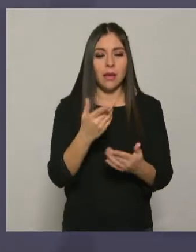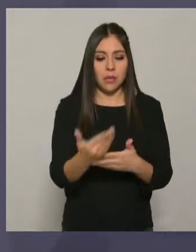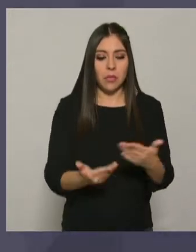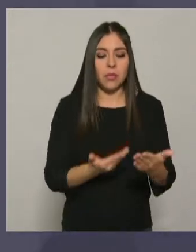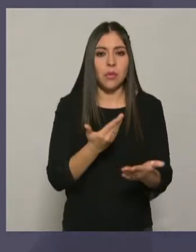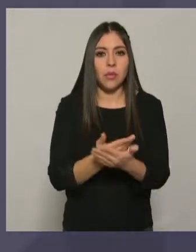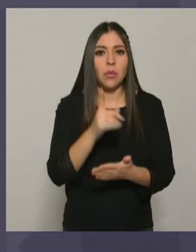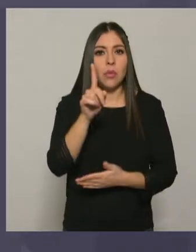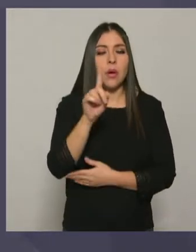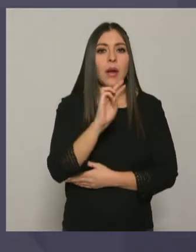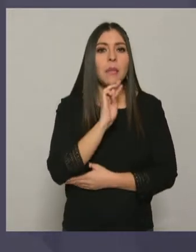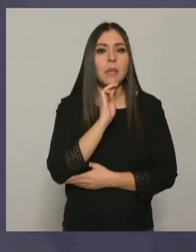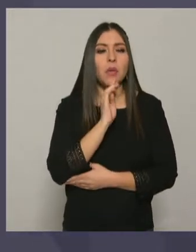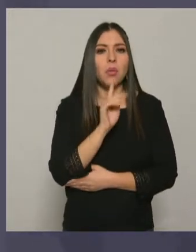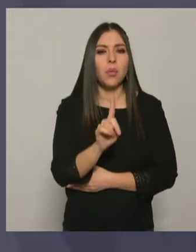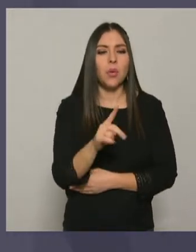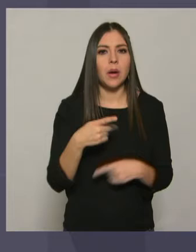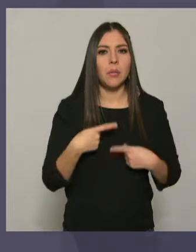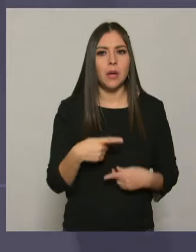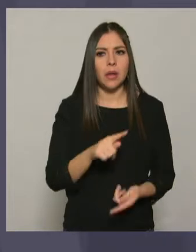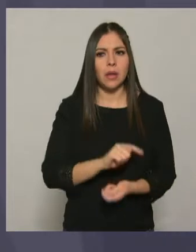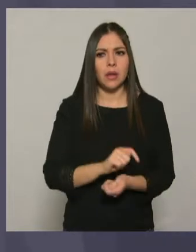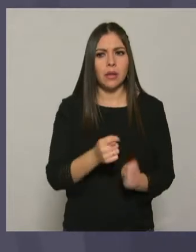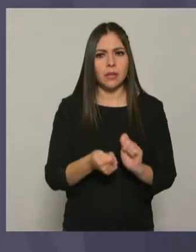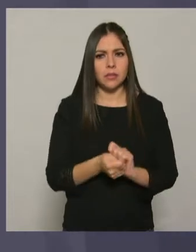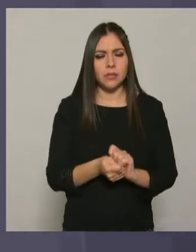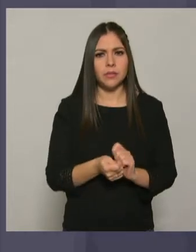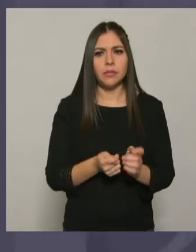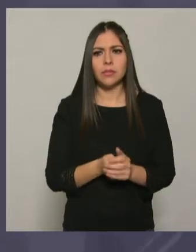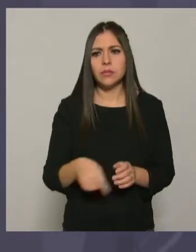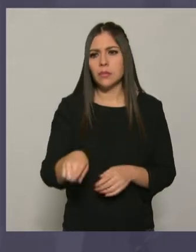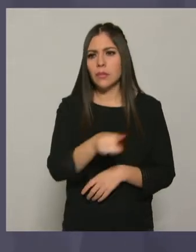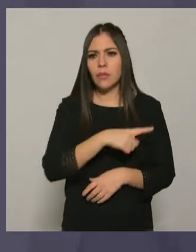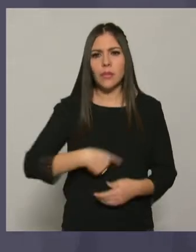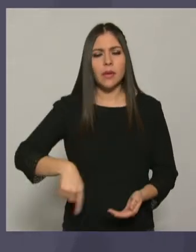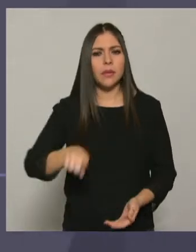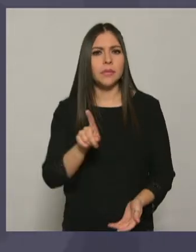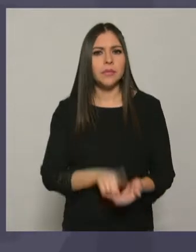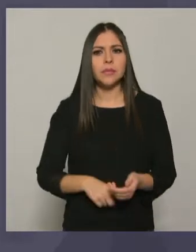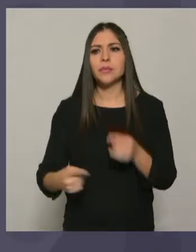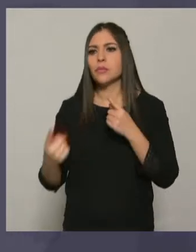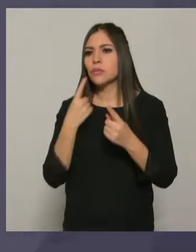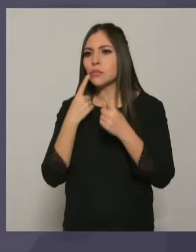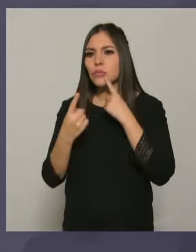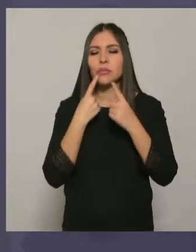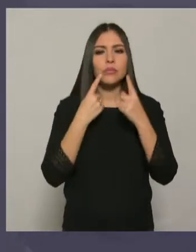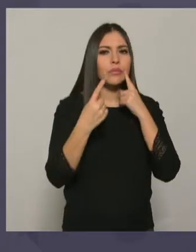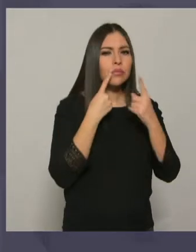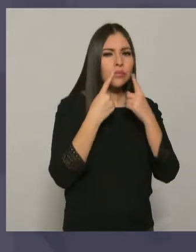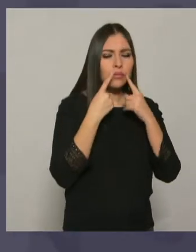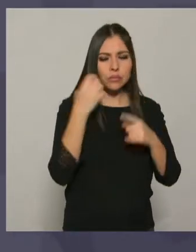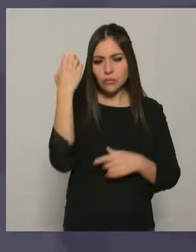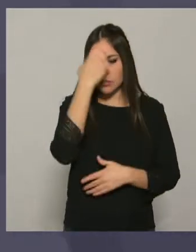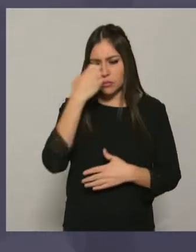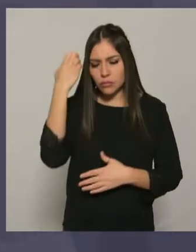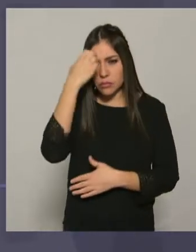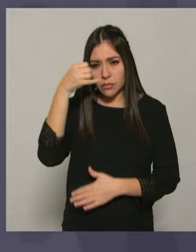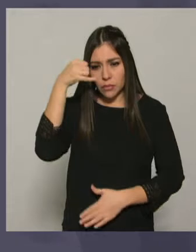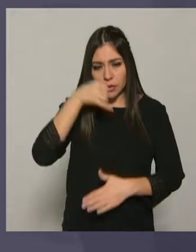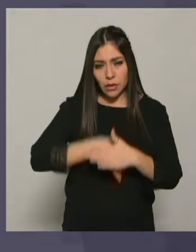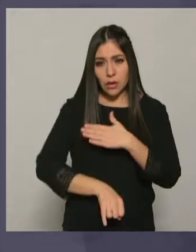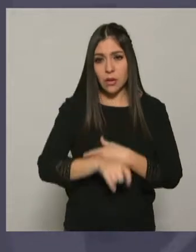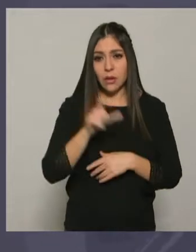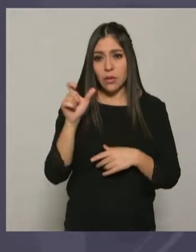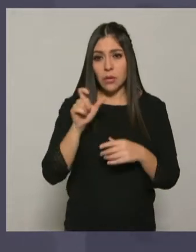persona trans, nosotras tuvimos incluso debates internos, tuvimos análisis de esto y curiosamente de manera paralela